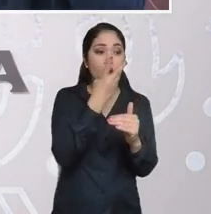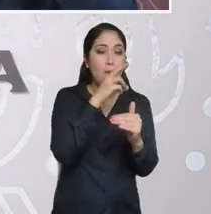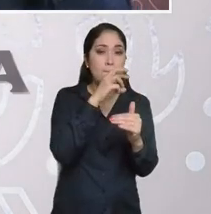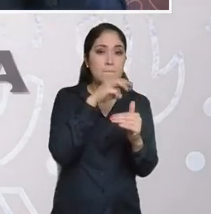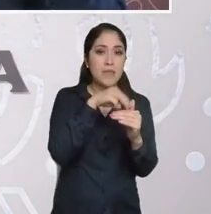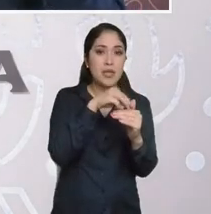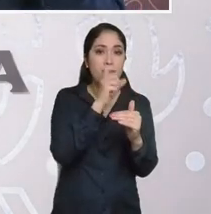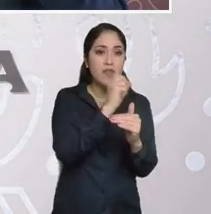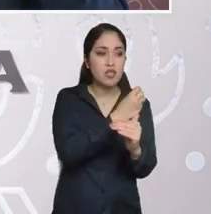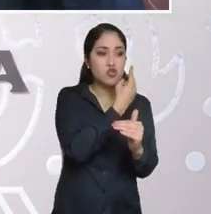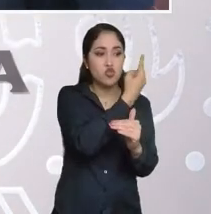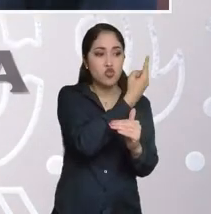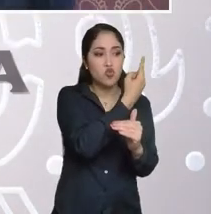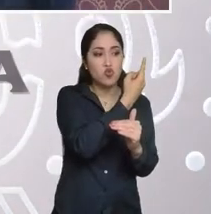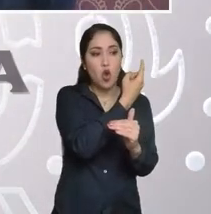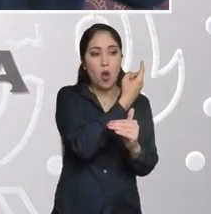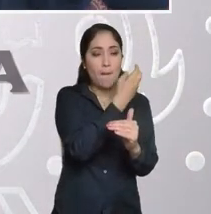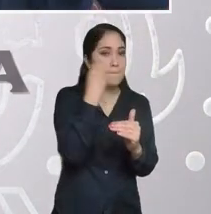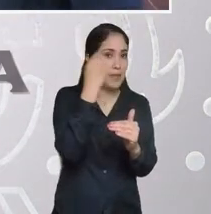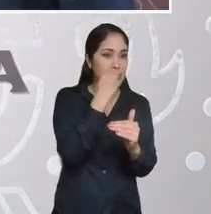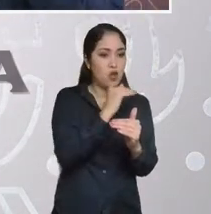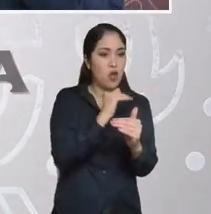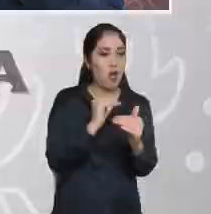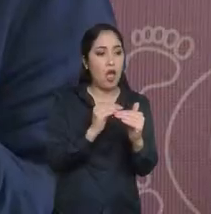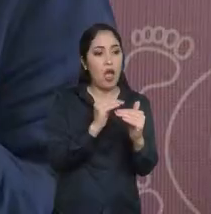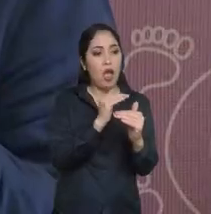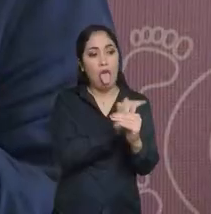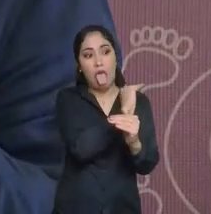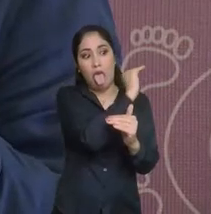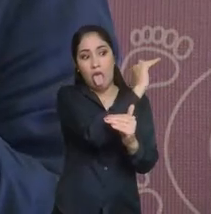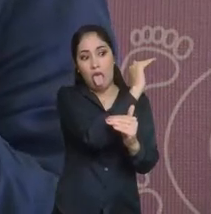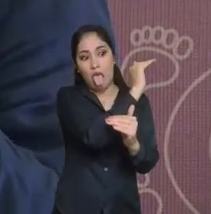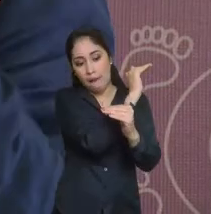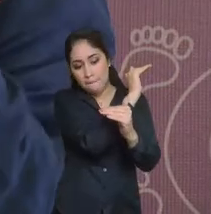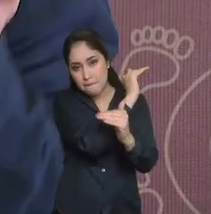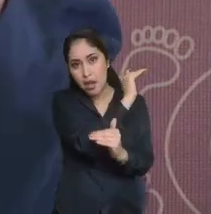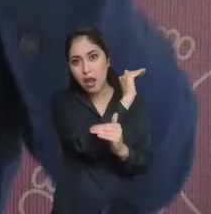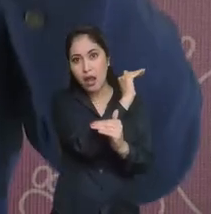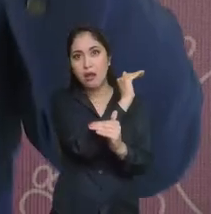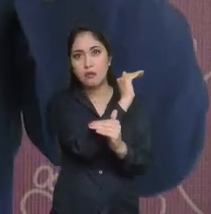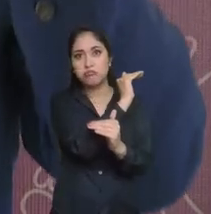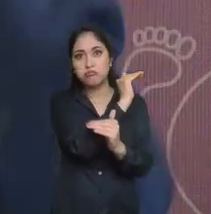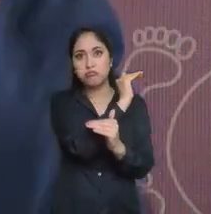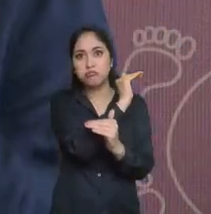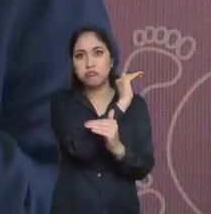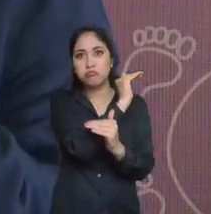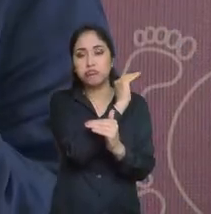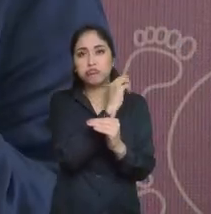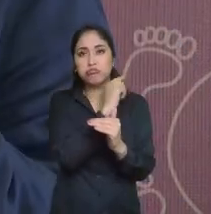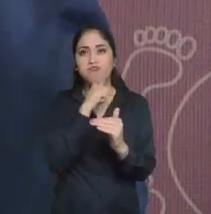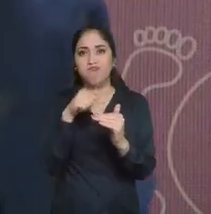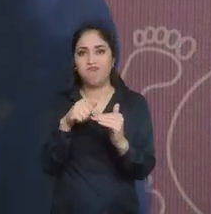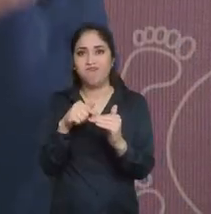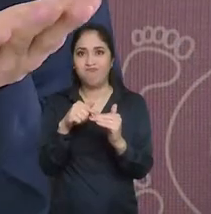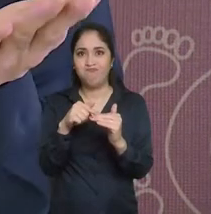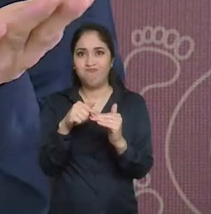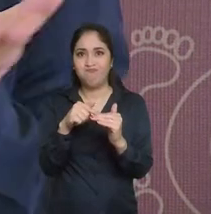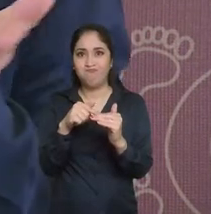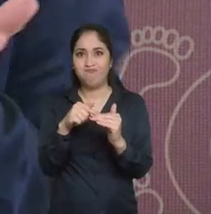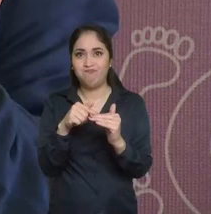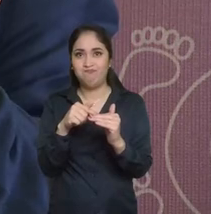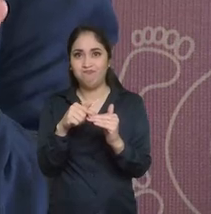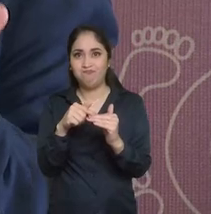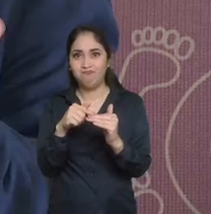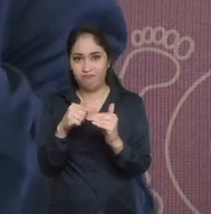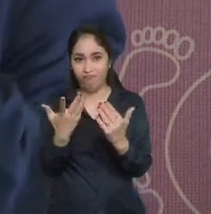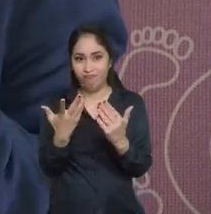En marzo de 2021. Es decir, traemos un contexto respecto de 2022, porque la baja fue muy pronunciada respecto de 2021.